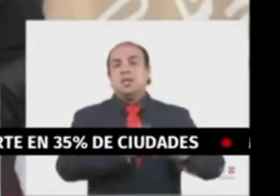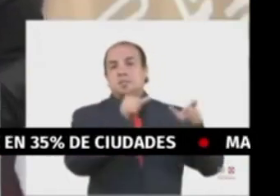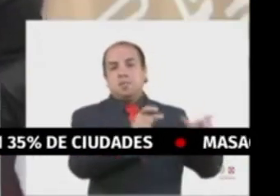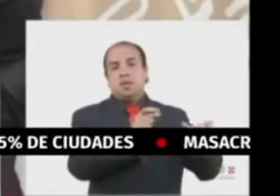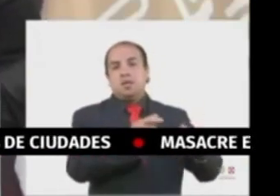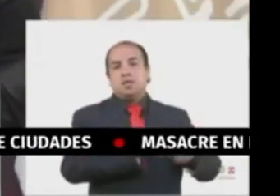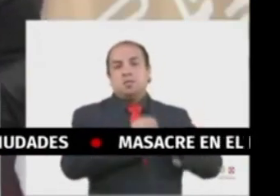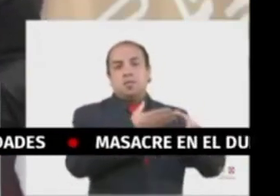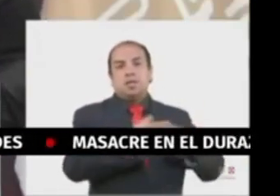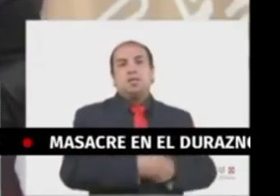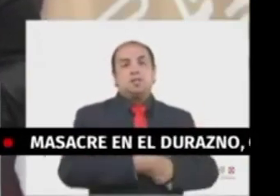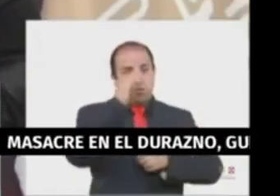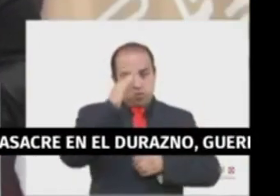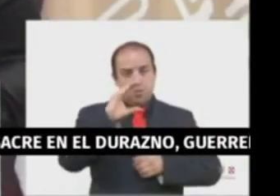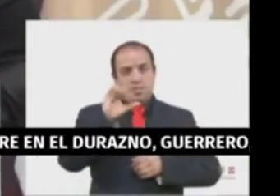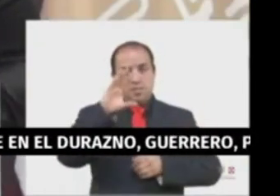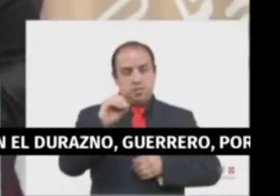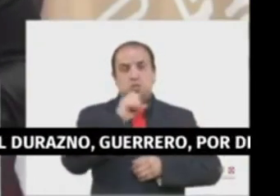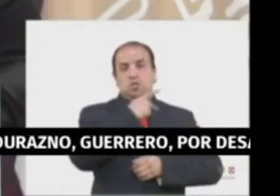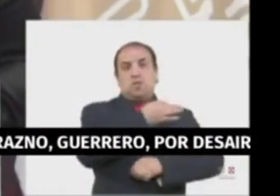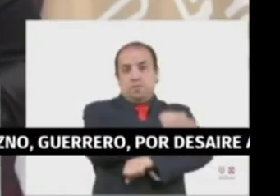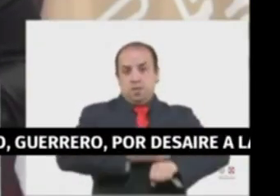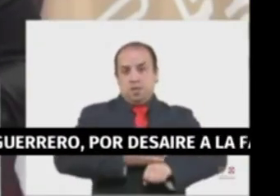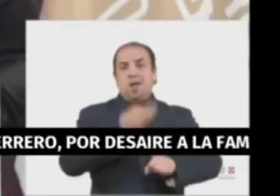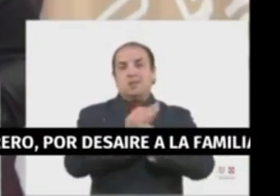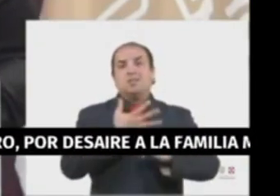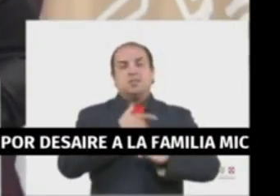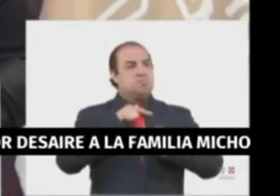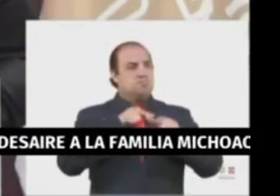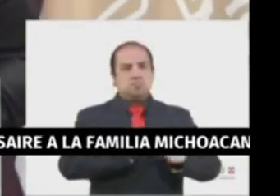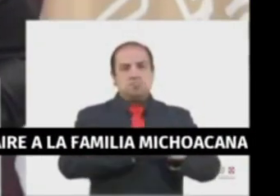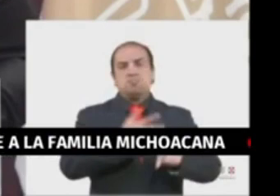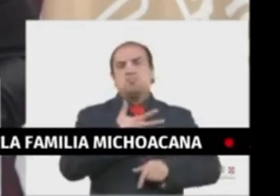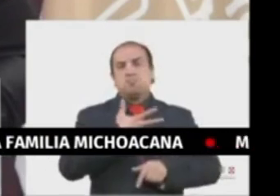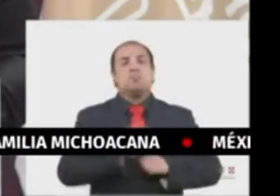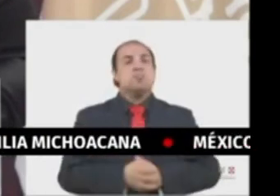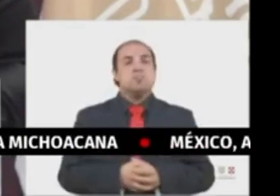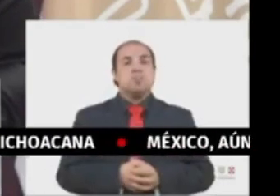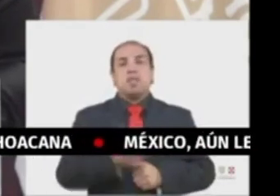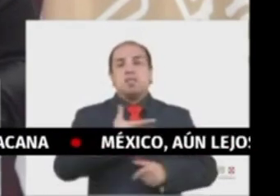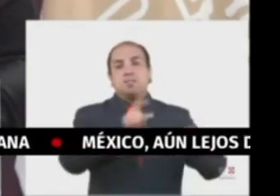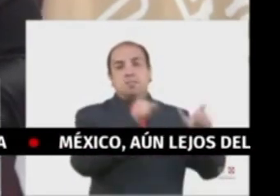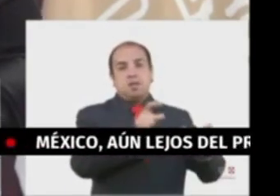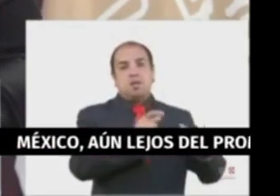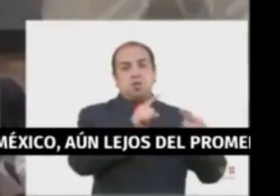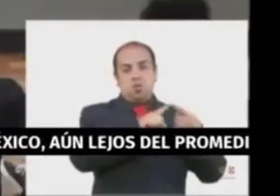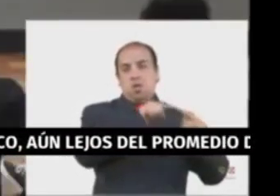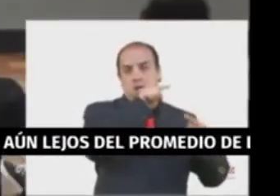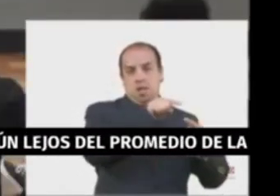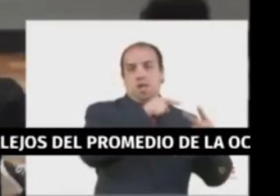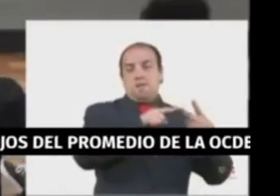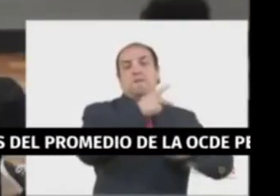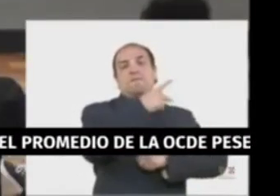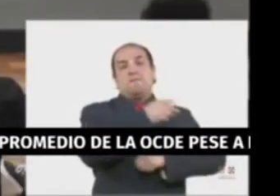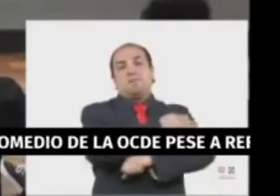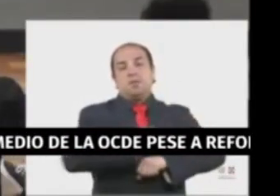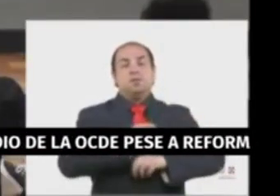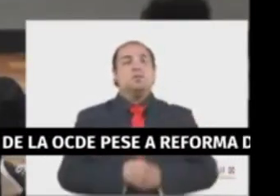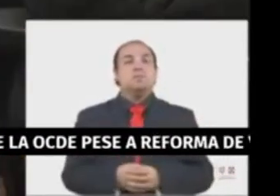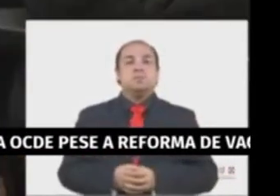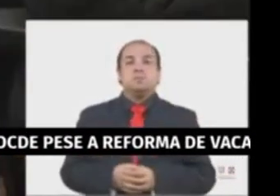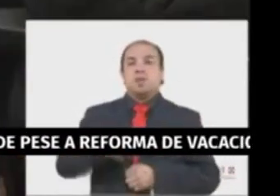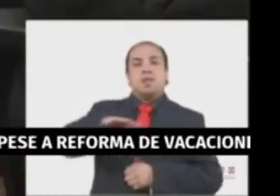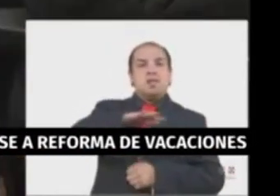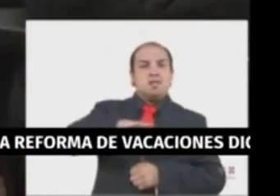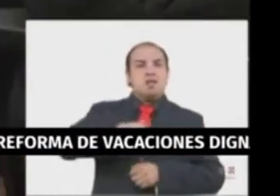seguridad para el señor Ciro Gómez Leiva y para su familia, mismo que está instalado y que vamos a asegurarnos de que así continúe y reciba toda la protección, tanto él como su familia. Y por último, en